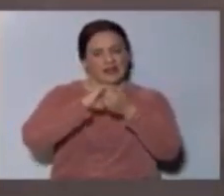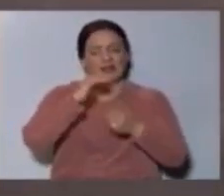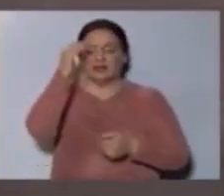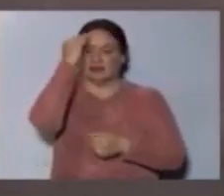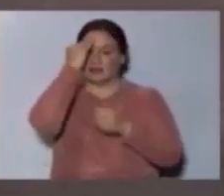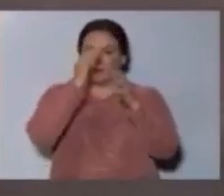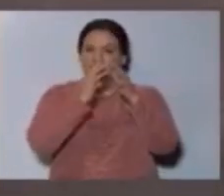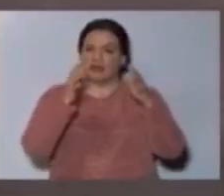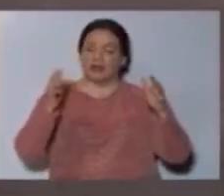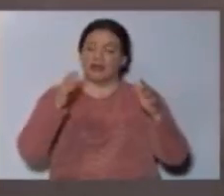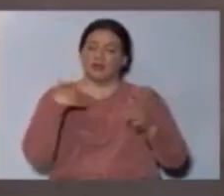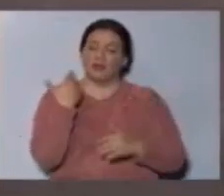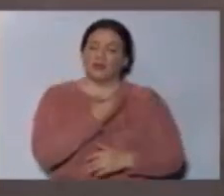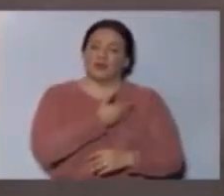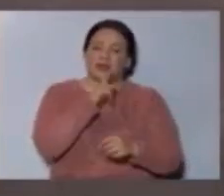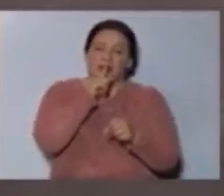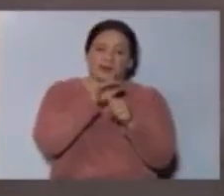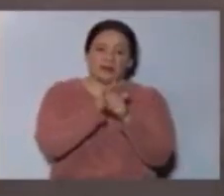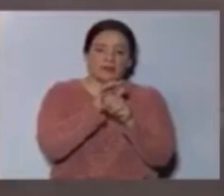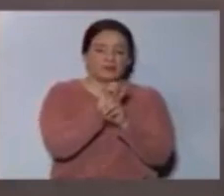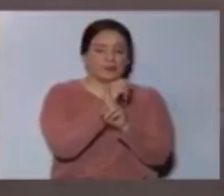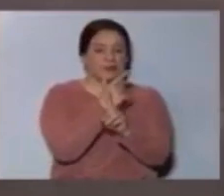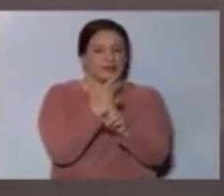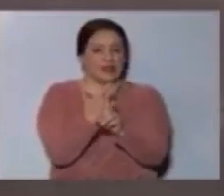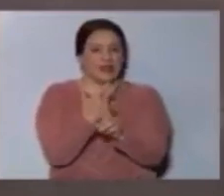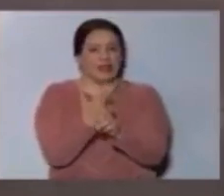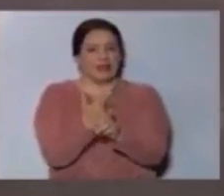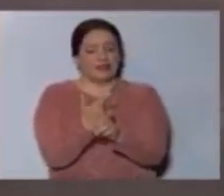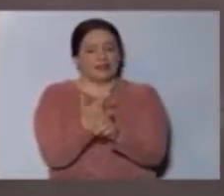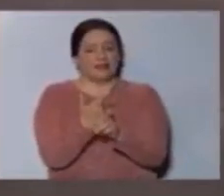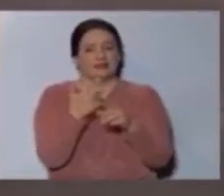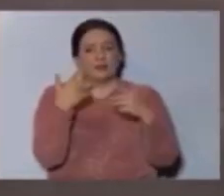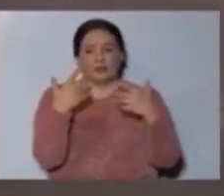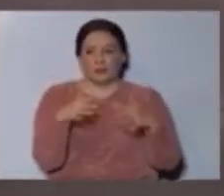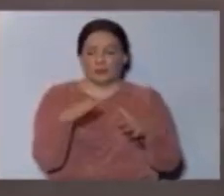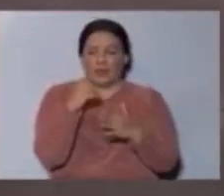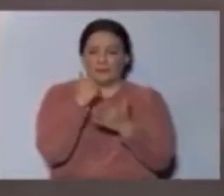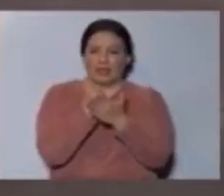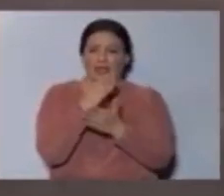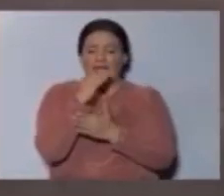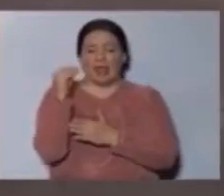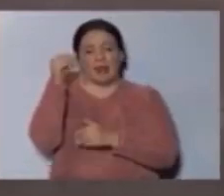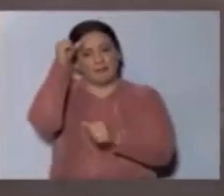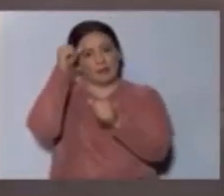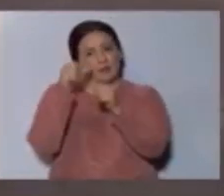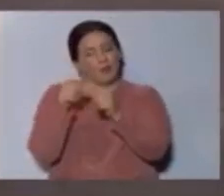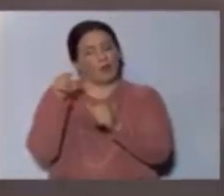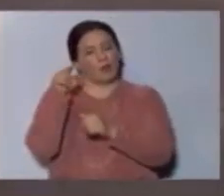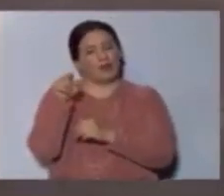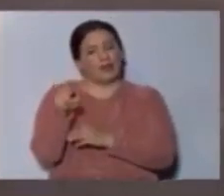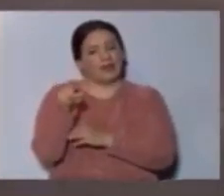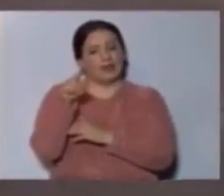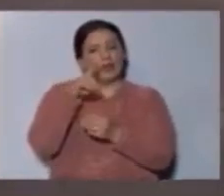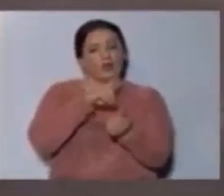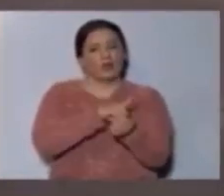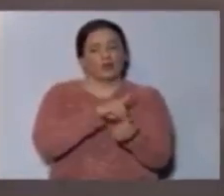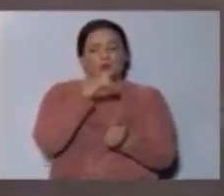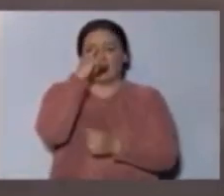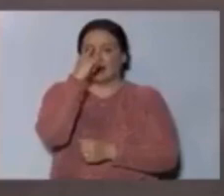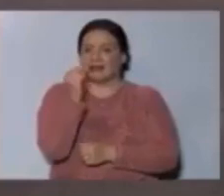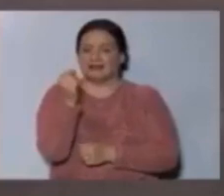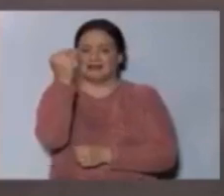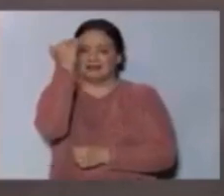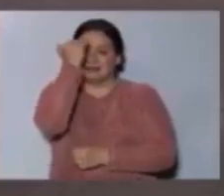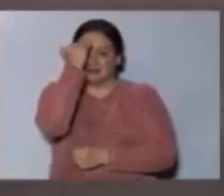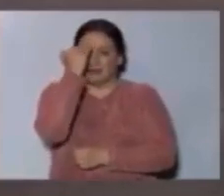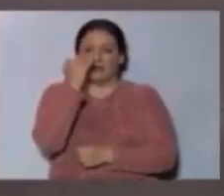la grandeza de nuestras garantías sociales, amén a la memoria del doctor Calderón Guardia, y que sabe además que